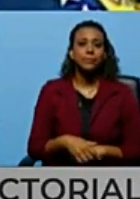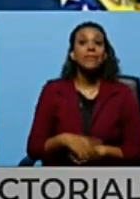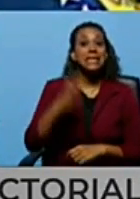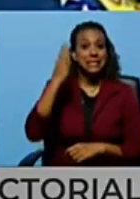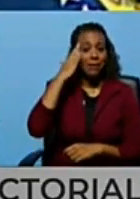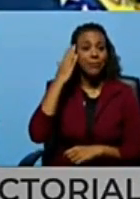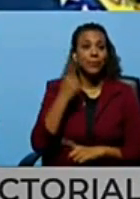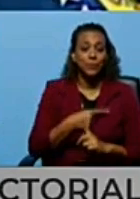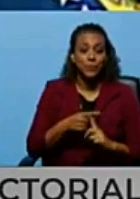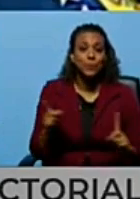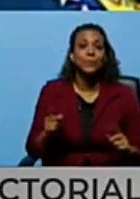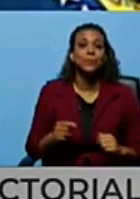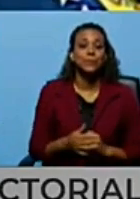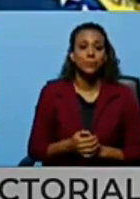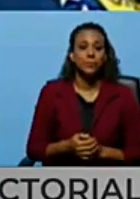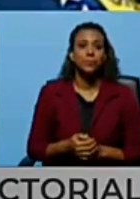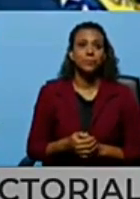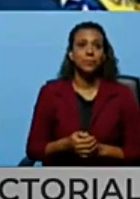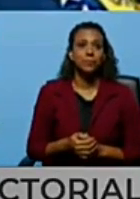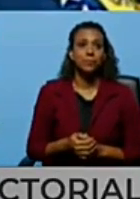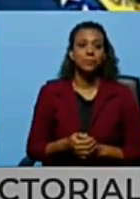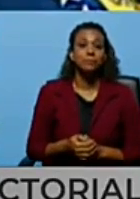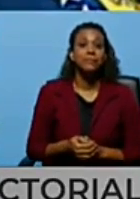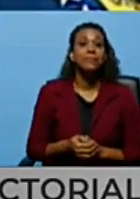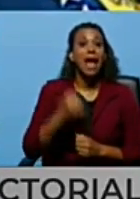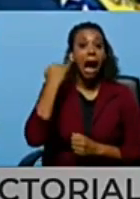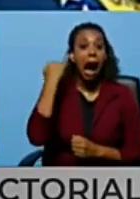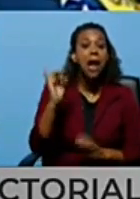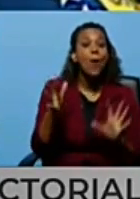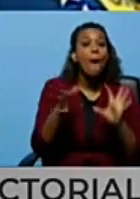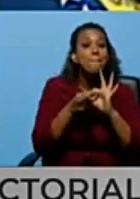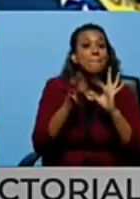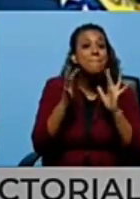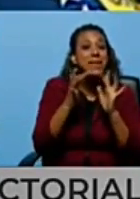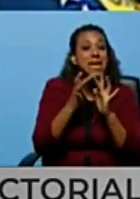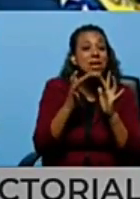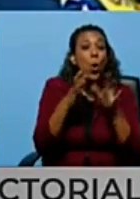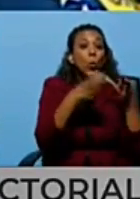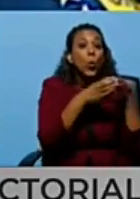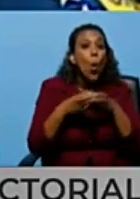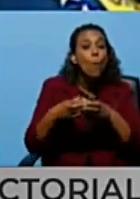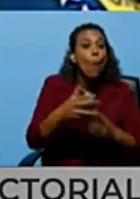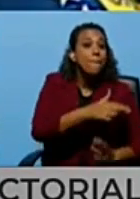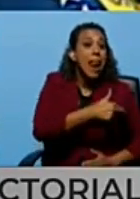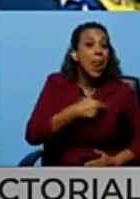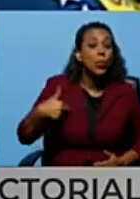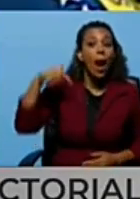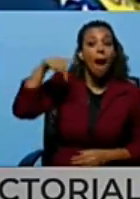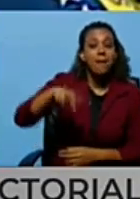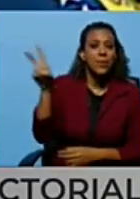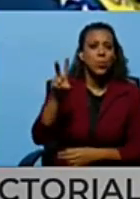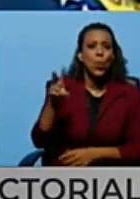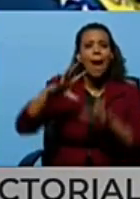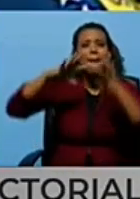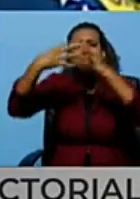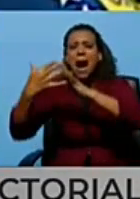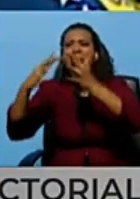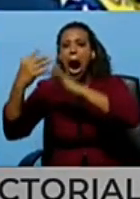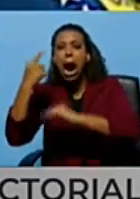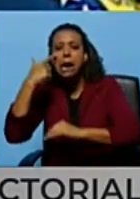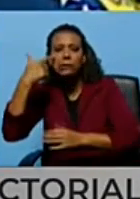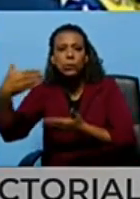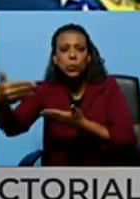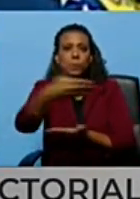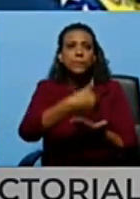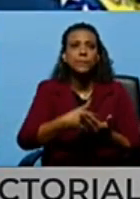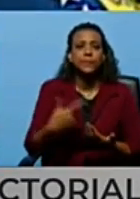Sabemos que hay uno capturado. Y tiene un vínculo directo con grupos delincuenciales en Venezuela. Póngame la de esa